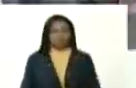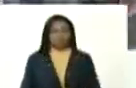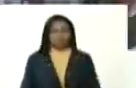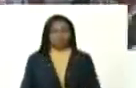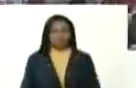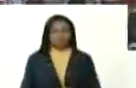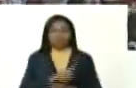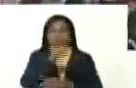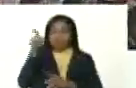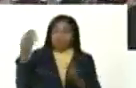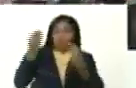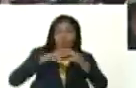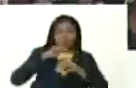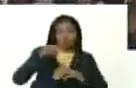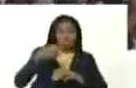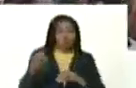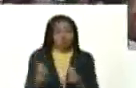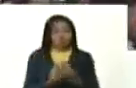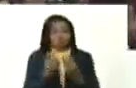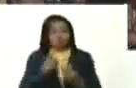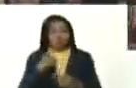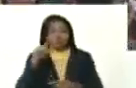¿Están de acuerdo conmigo?